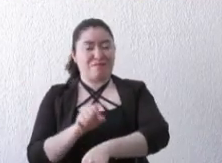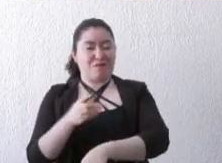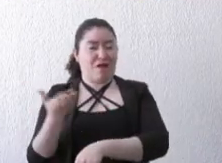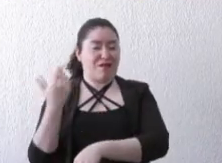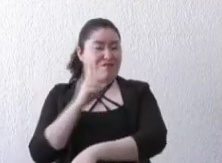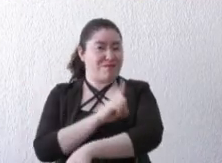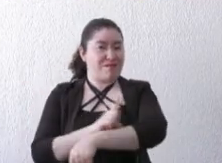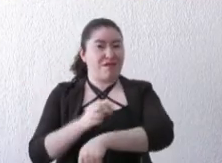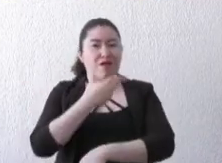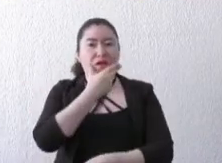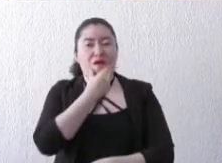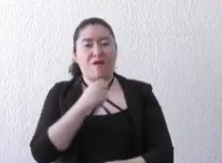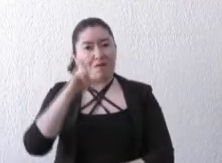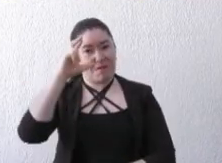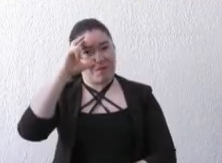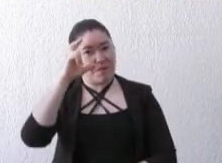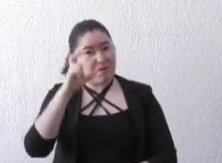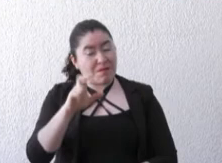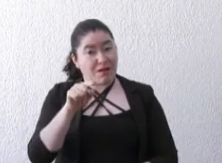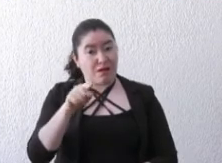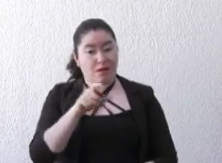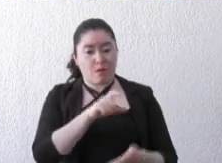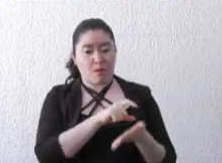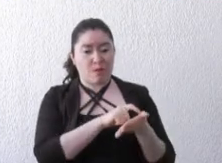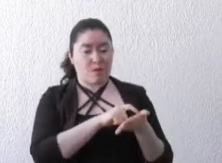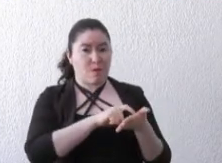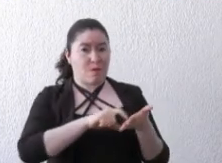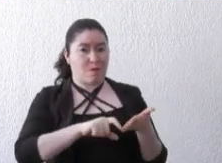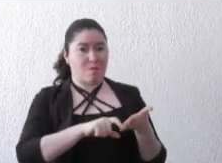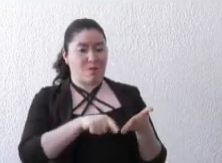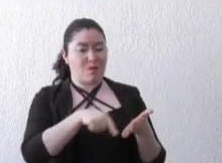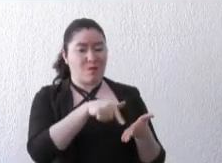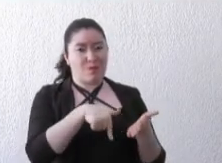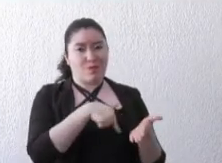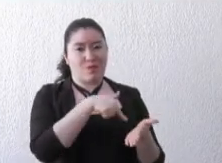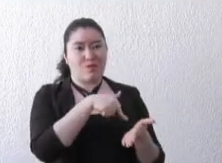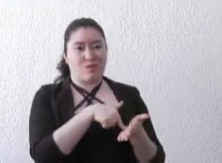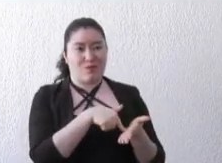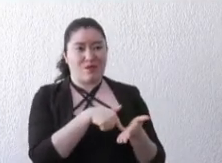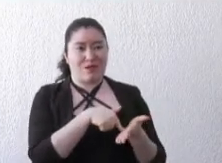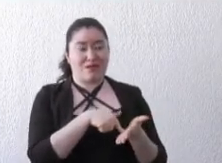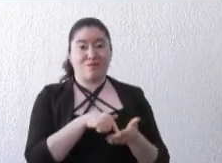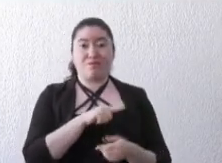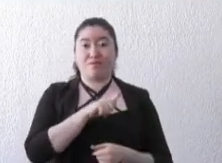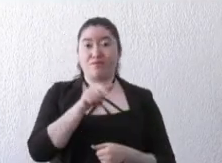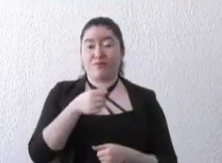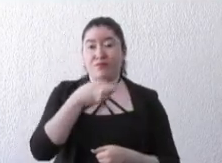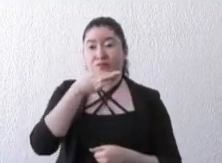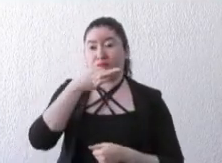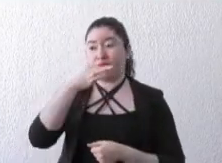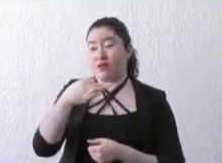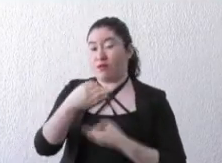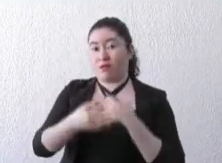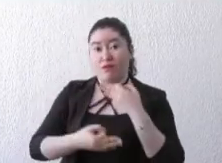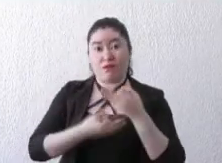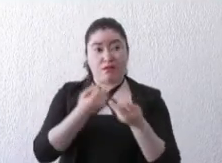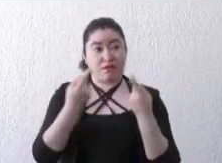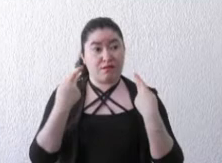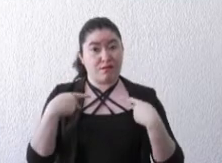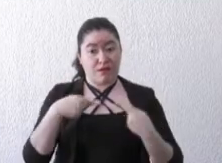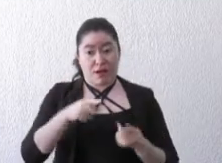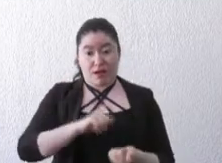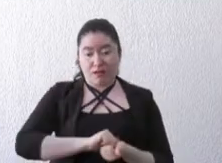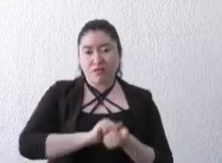Hidalgo, compró este inmueble y nos motivó a todos los que participamos en convertirlo en